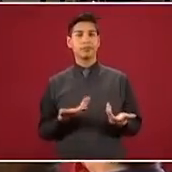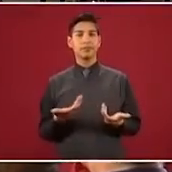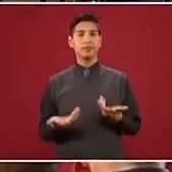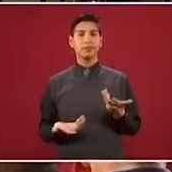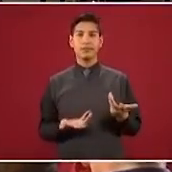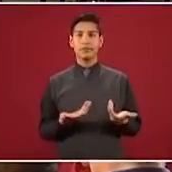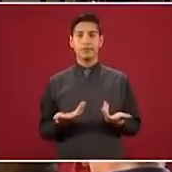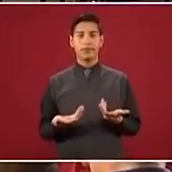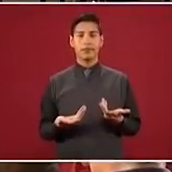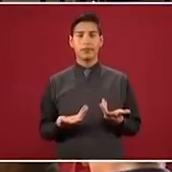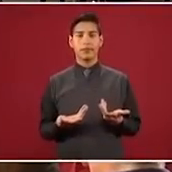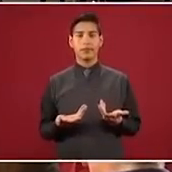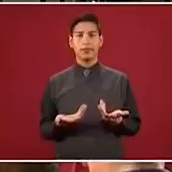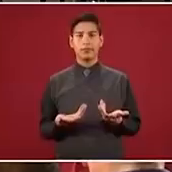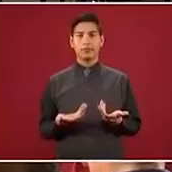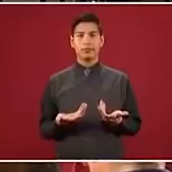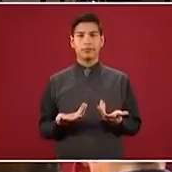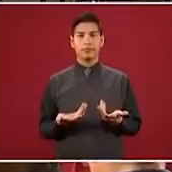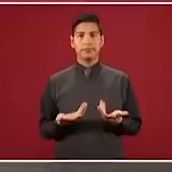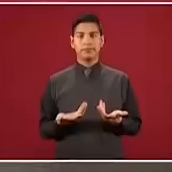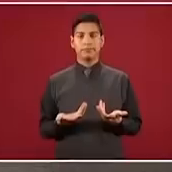las